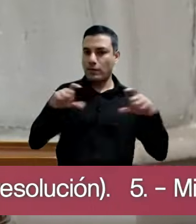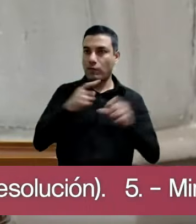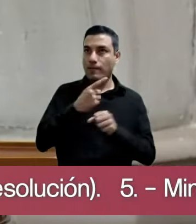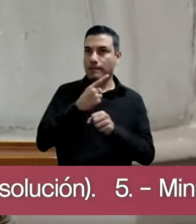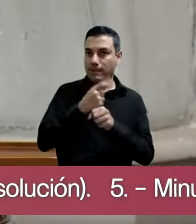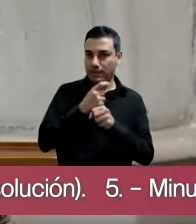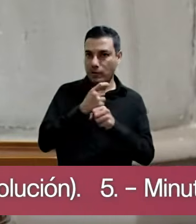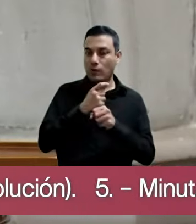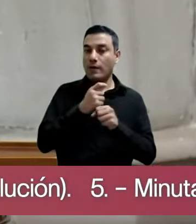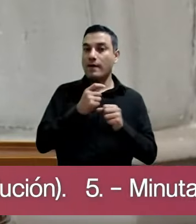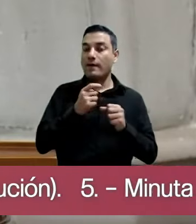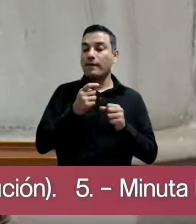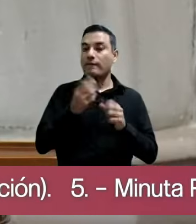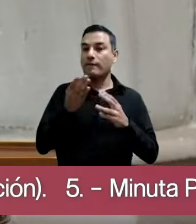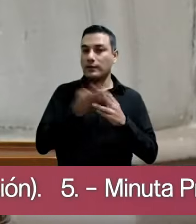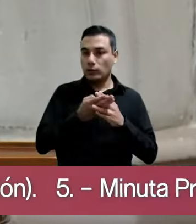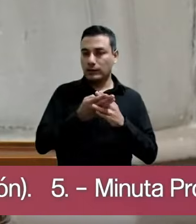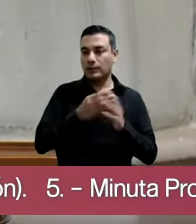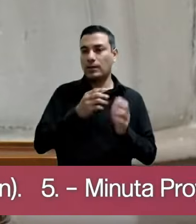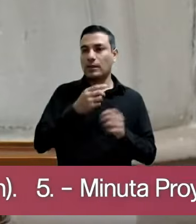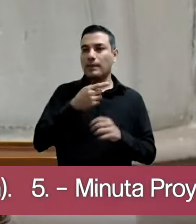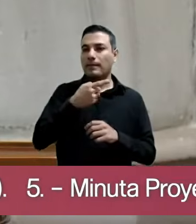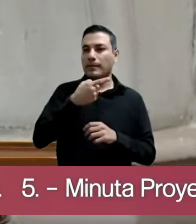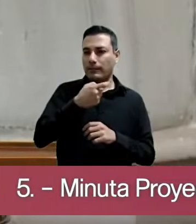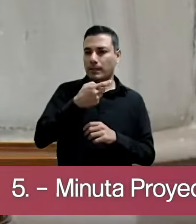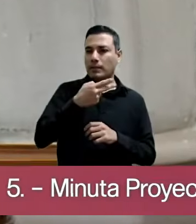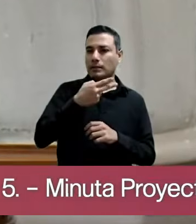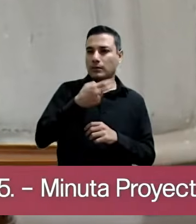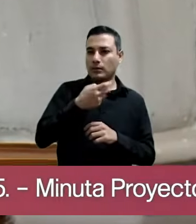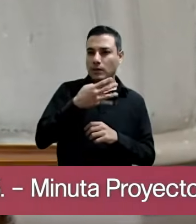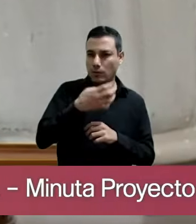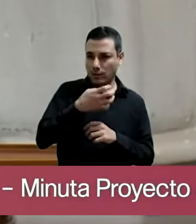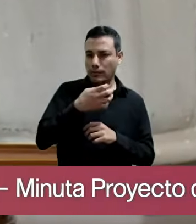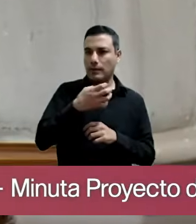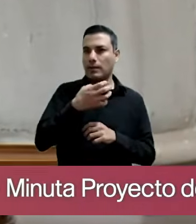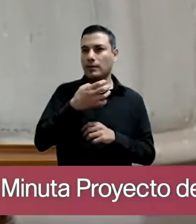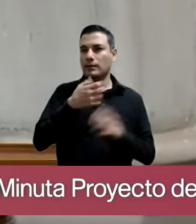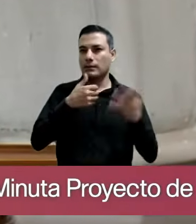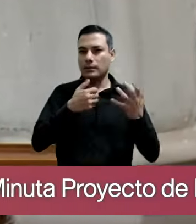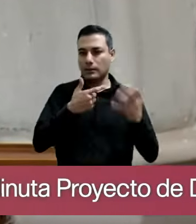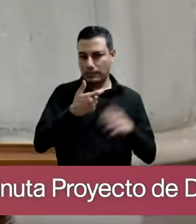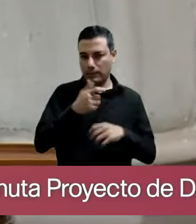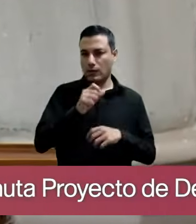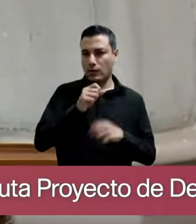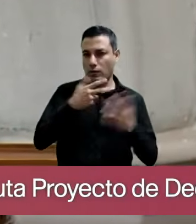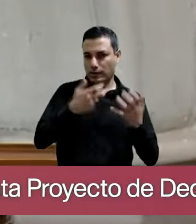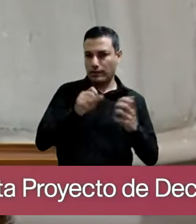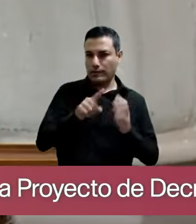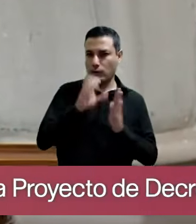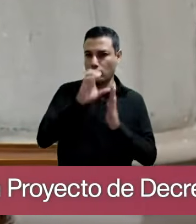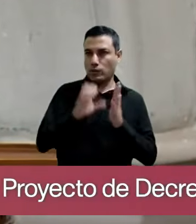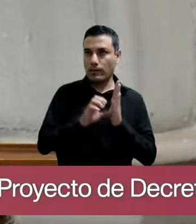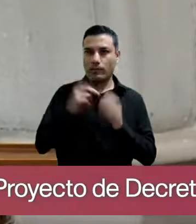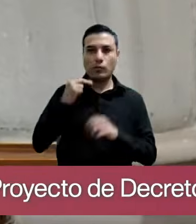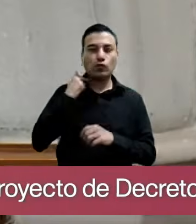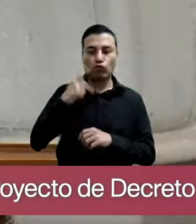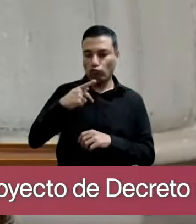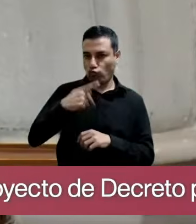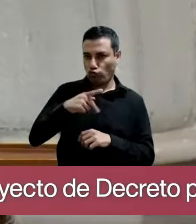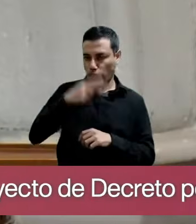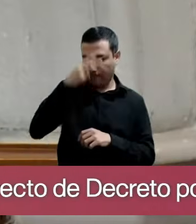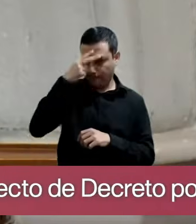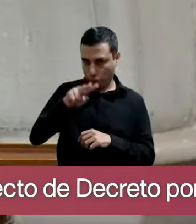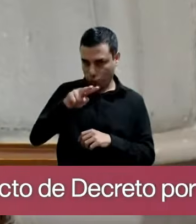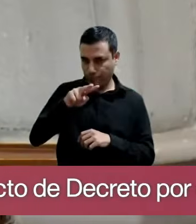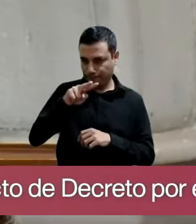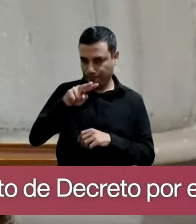las fracciones segunda, tercera, cuarta, sexta, séptima y octava de la Constitución Política de los Estados Unidos